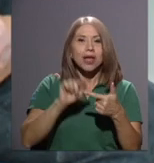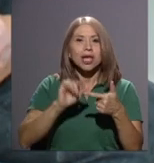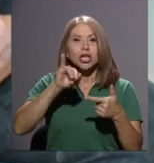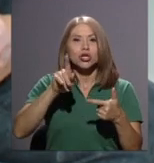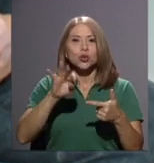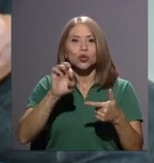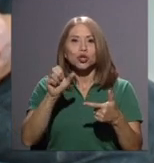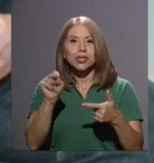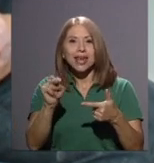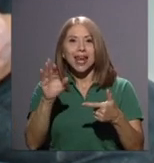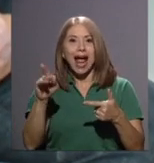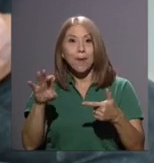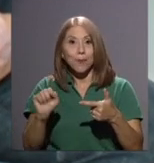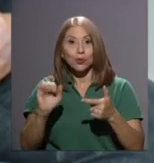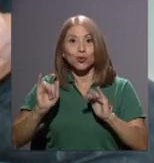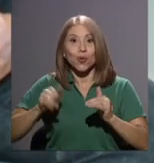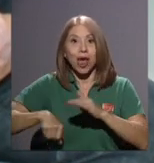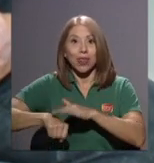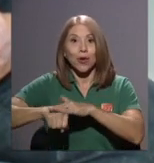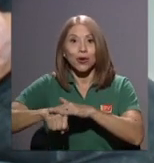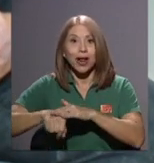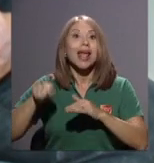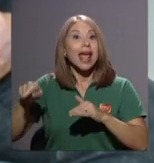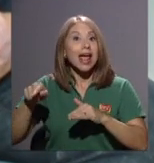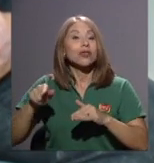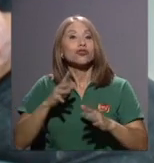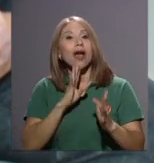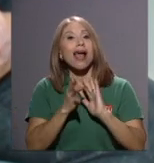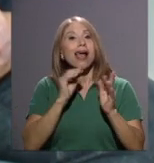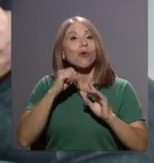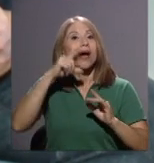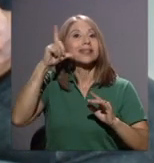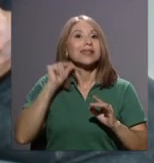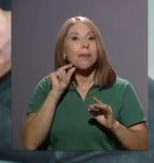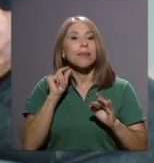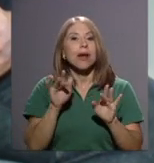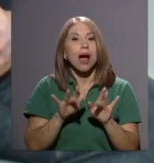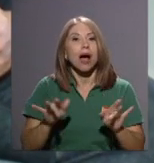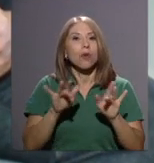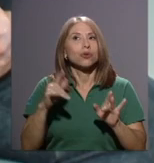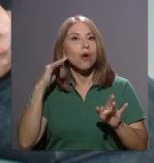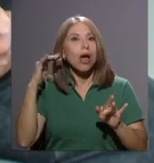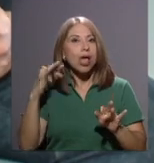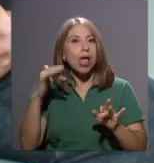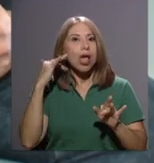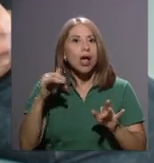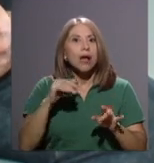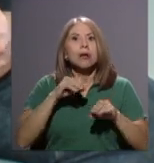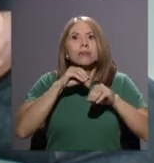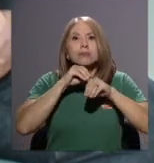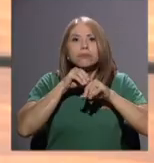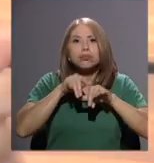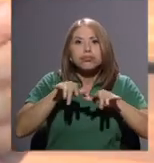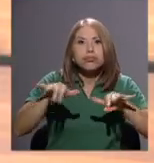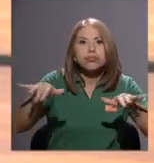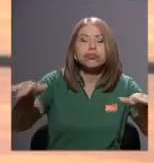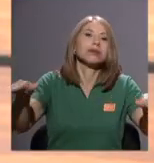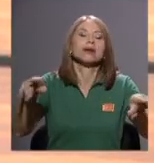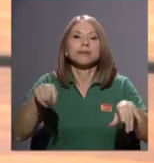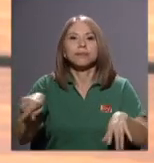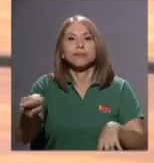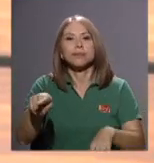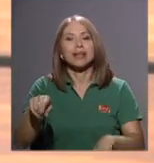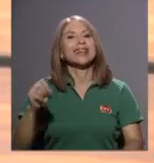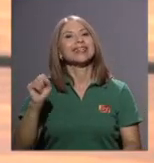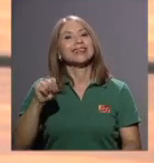y literalmente pasaba por los diferentes teléfonos de WhatsApp y hasta podía llegar perfectamente a uno como destinatario. Lo que pasa es